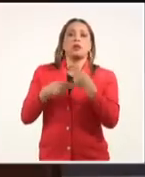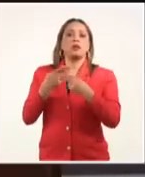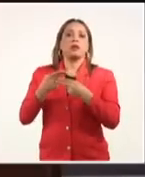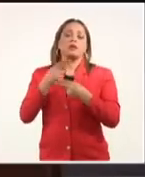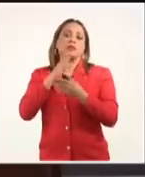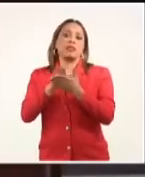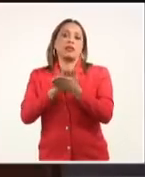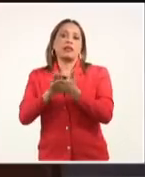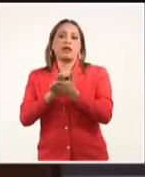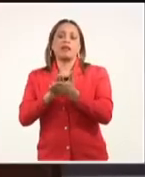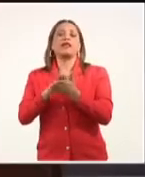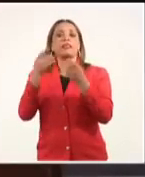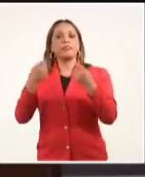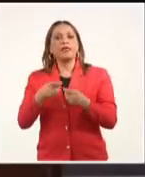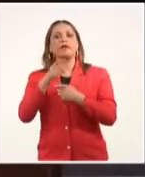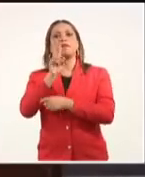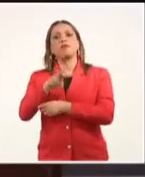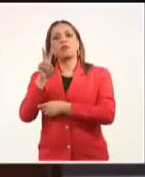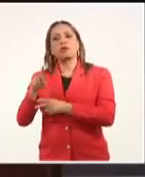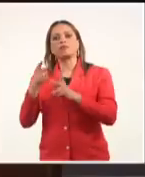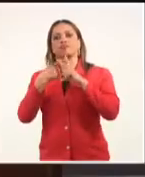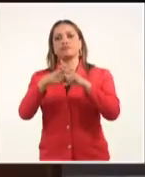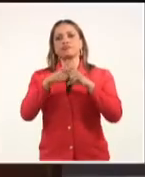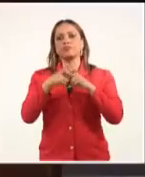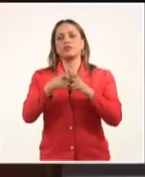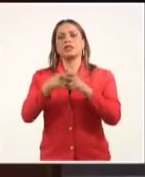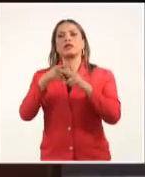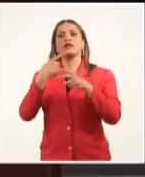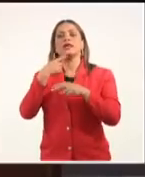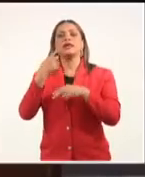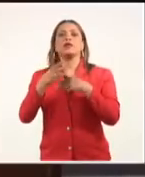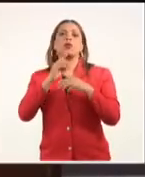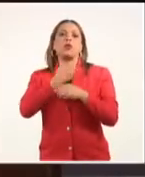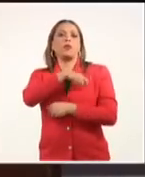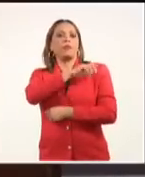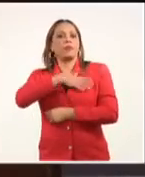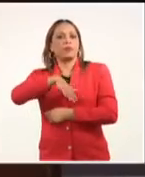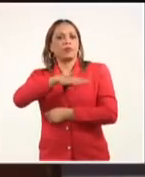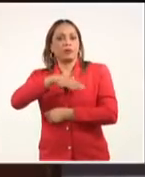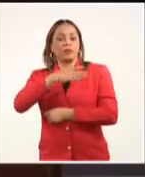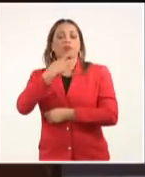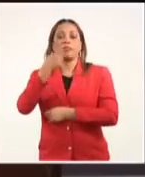encontrar soluciones realistas con lo que